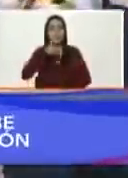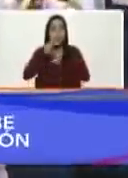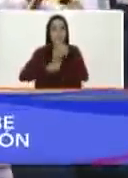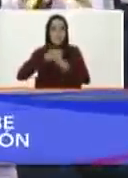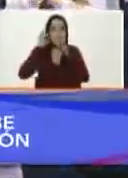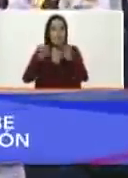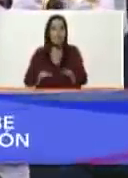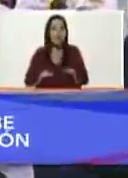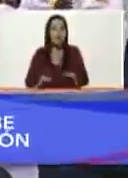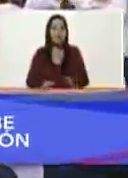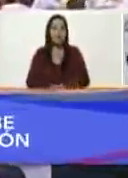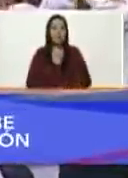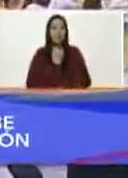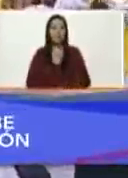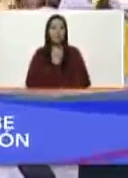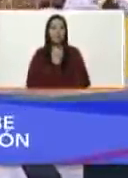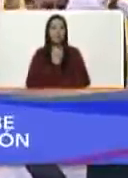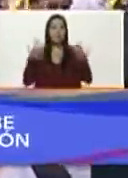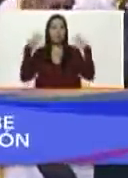¡Cúmplase!